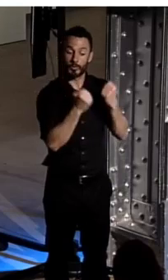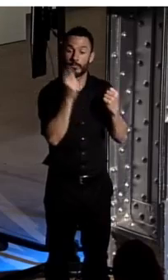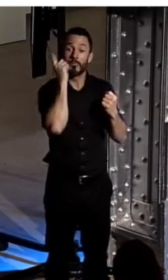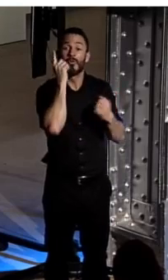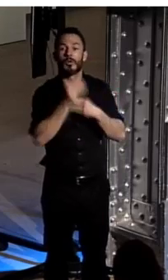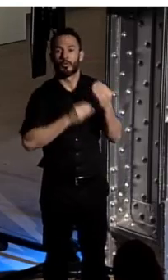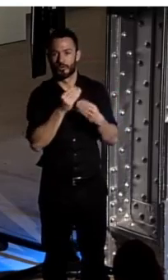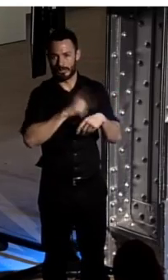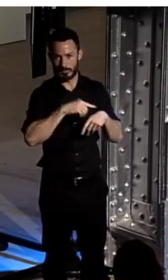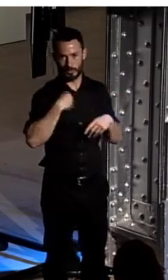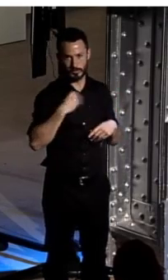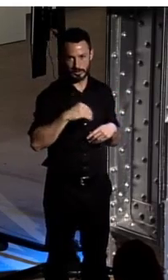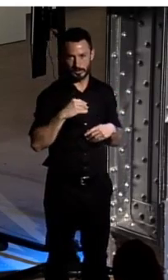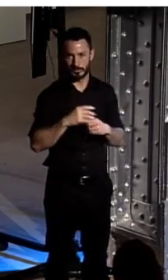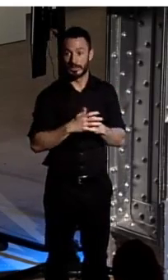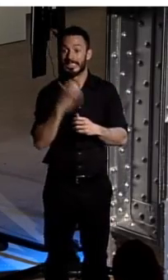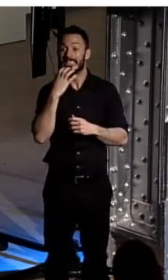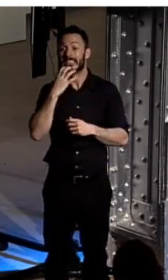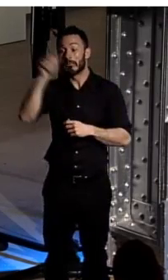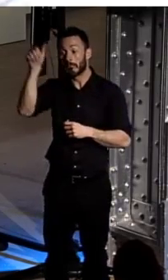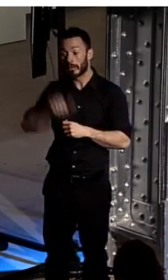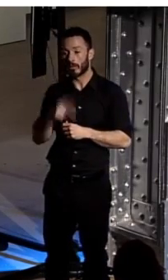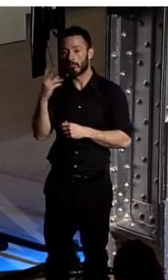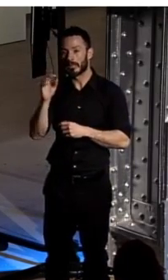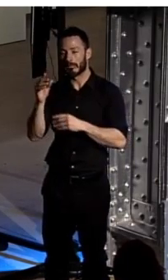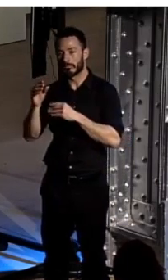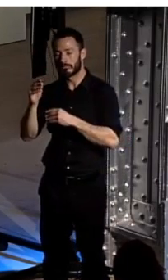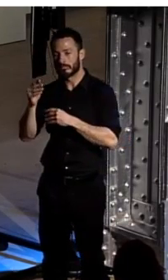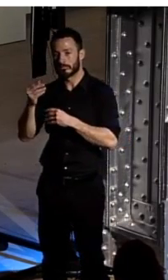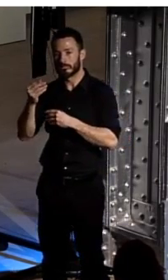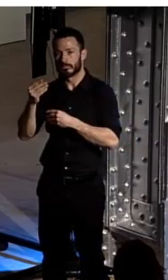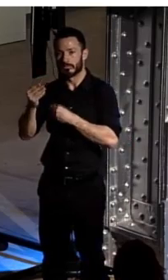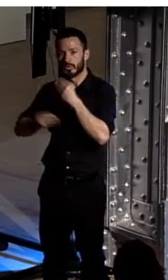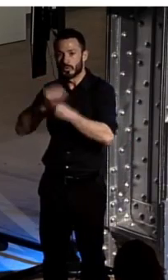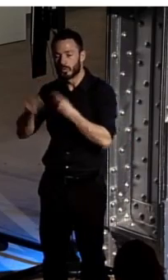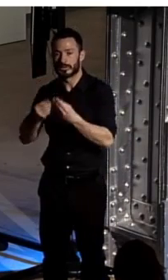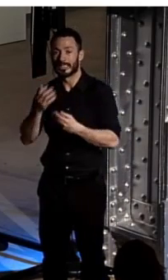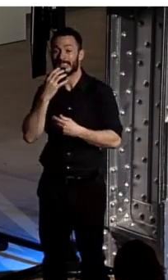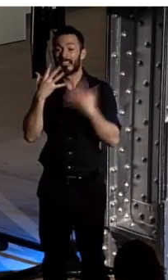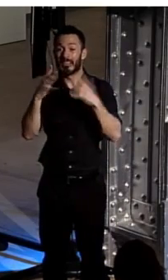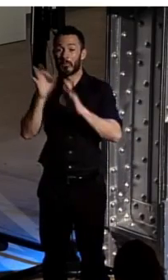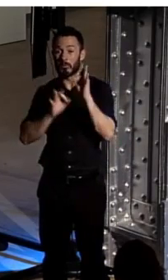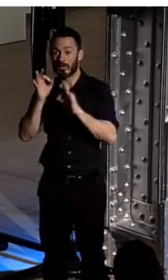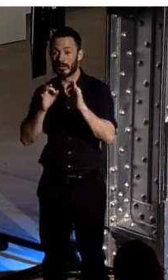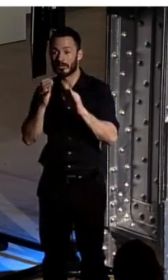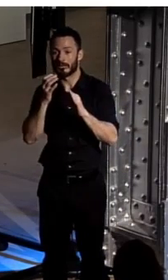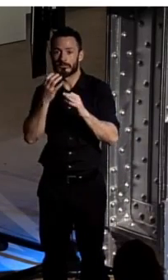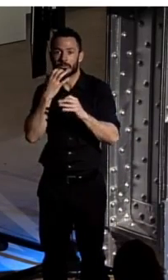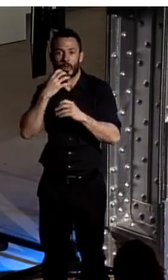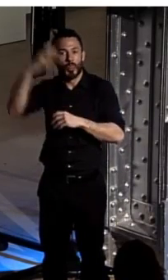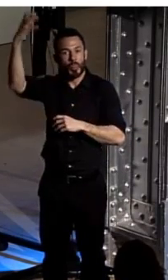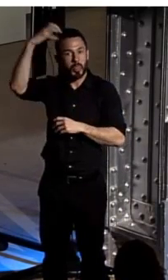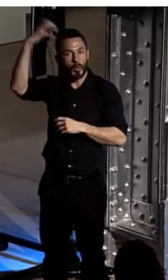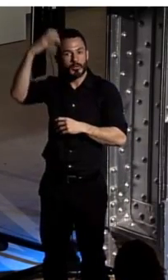Más de un 30% lo usa cuando está en una película o cuando está viendo la función de sus hijos en el colegio. Y más de un 10% lo usa cuando se está